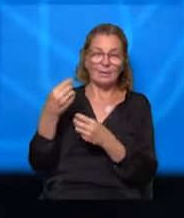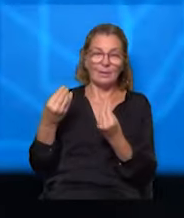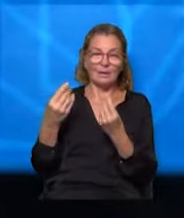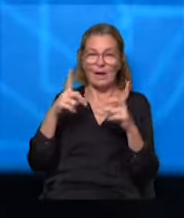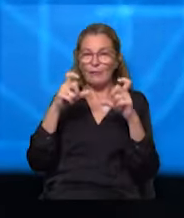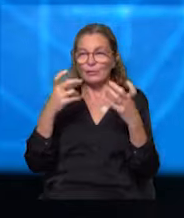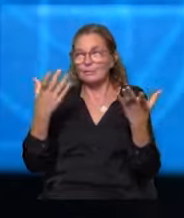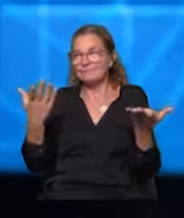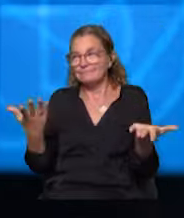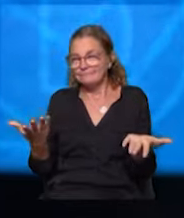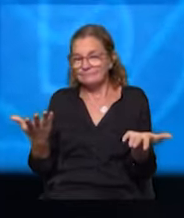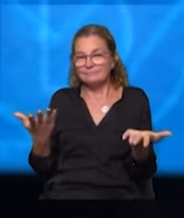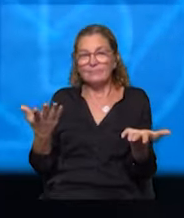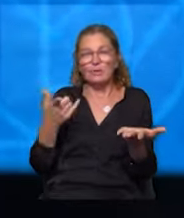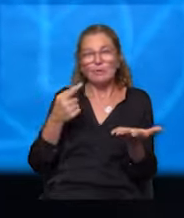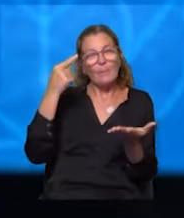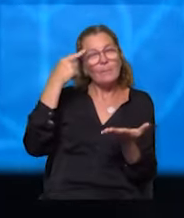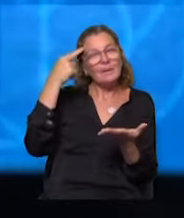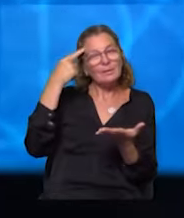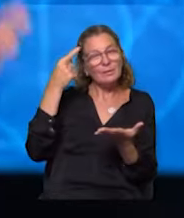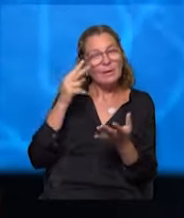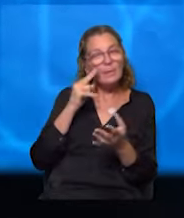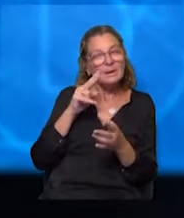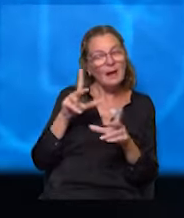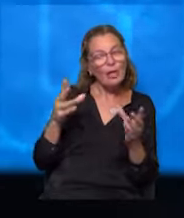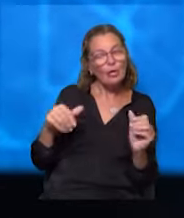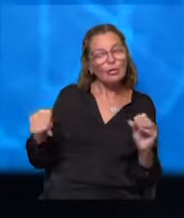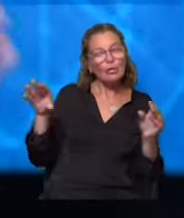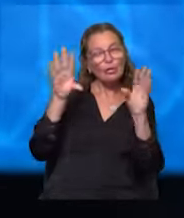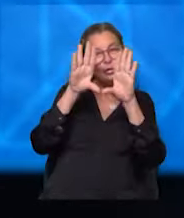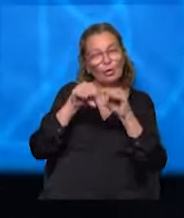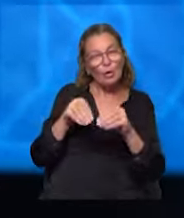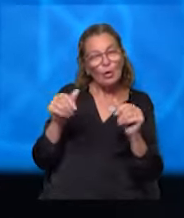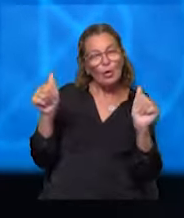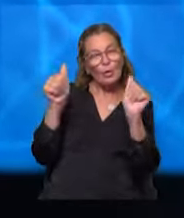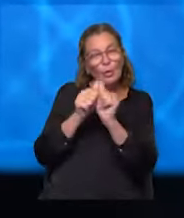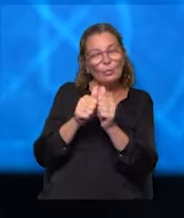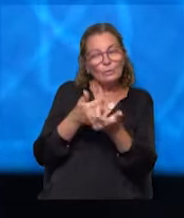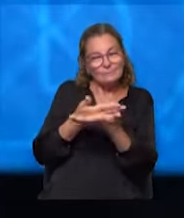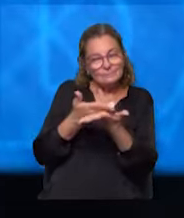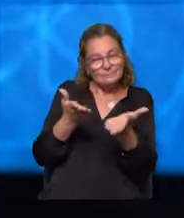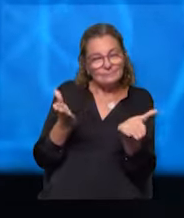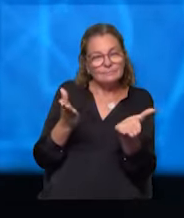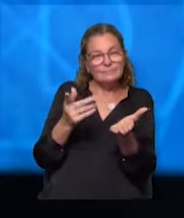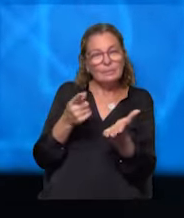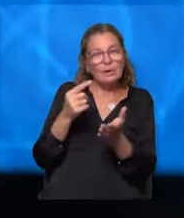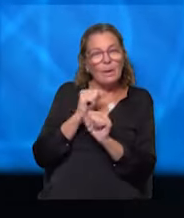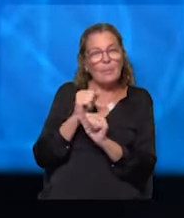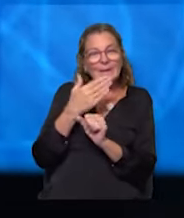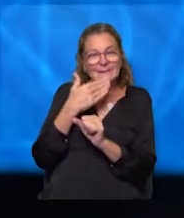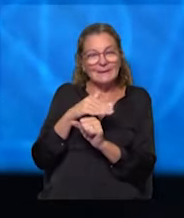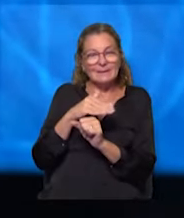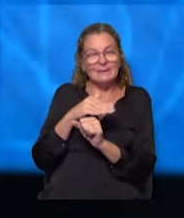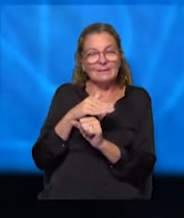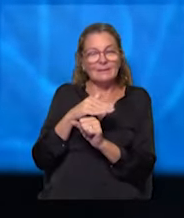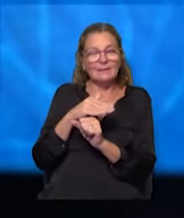la foto yo lo que creo que ahí mirado en su conjunto y con todos los otros elementos uno lo que puede entender